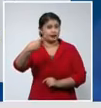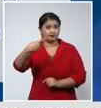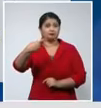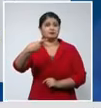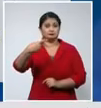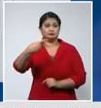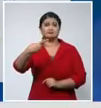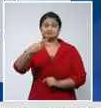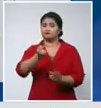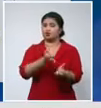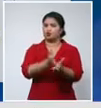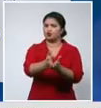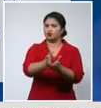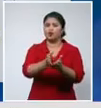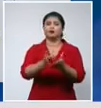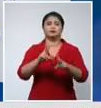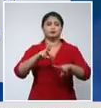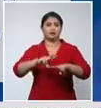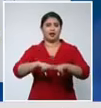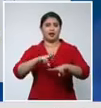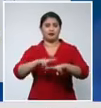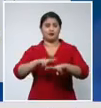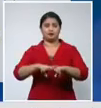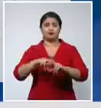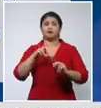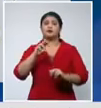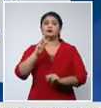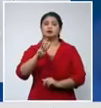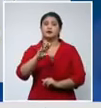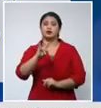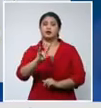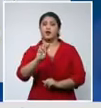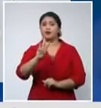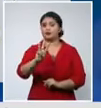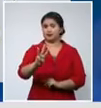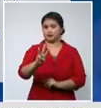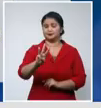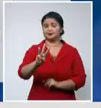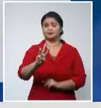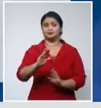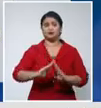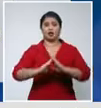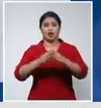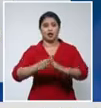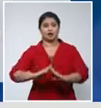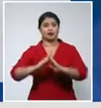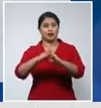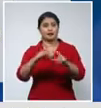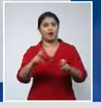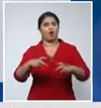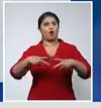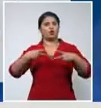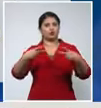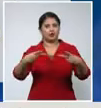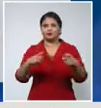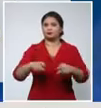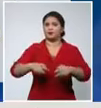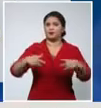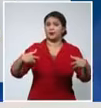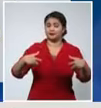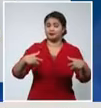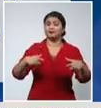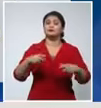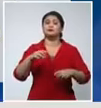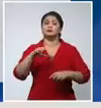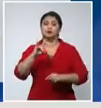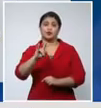inferior, La Habana con 393, Granma nuevamente una cifra muy elevada,